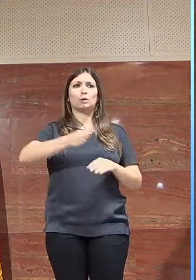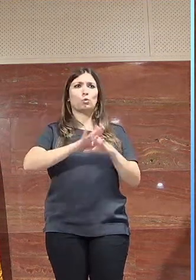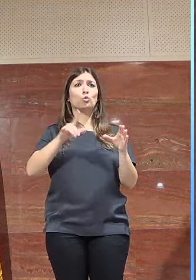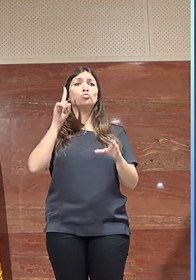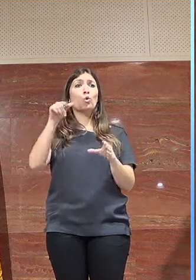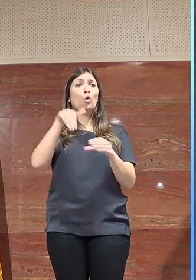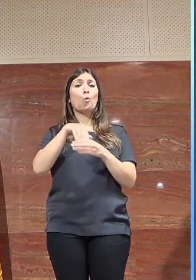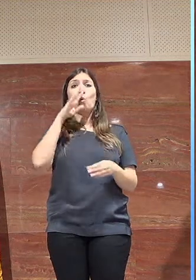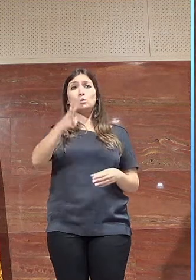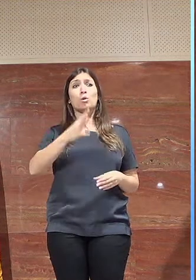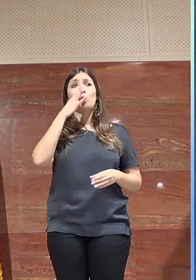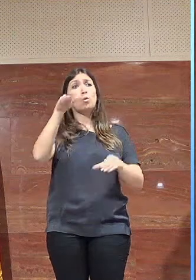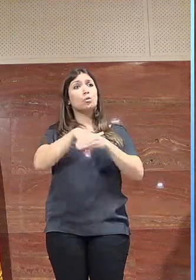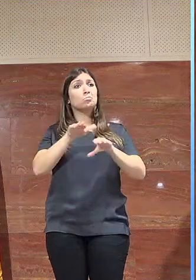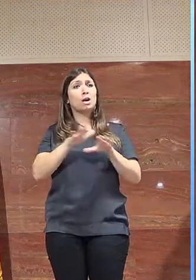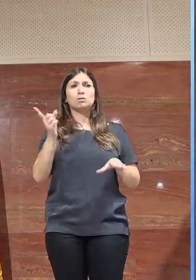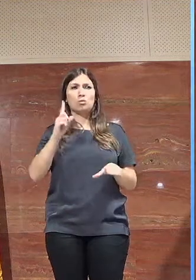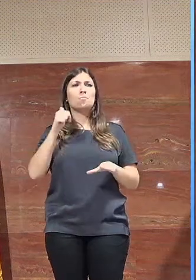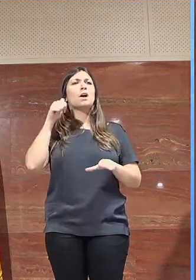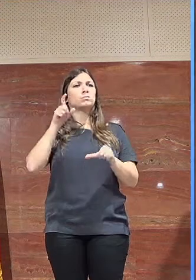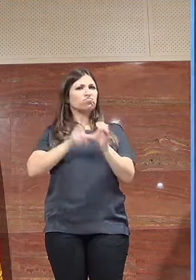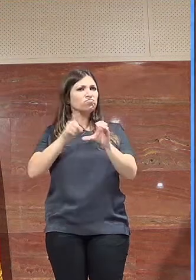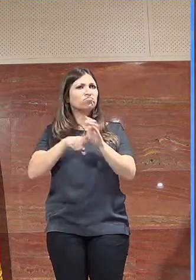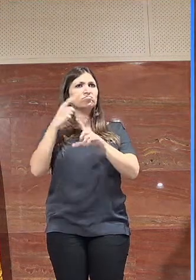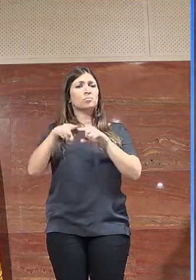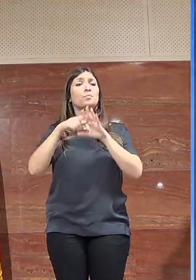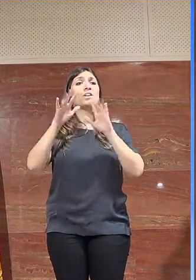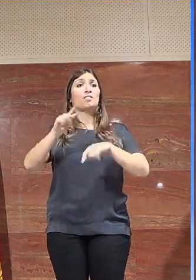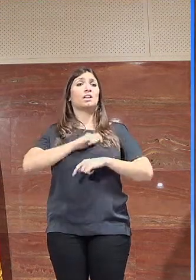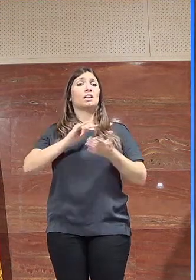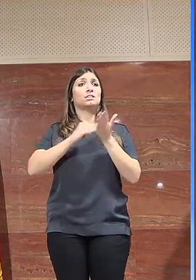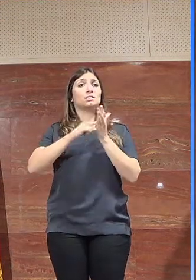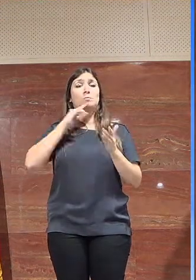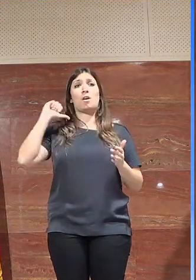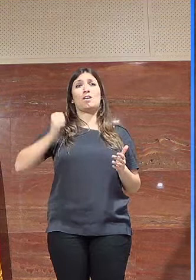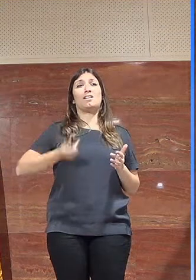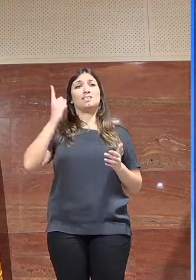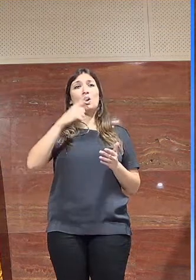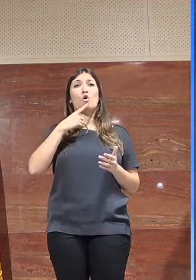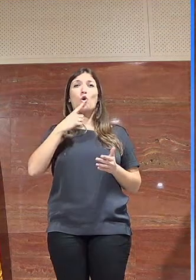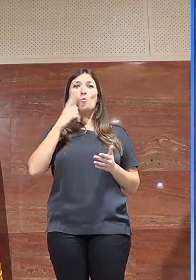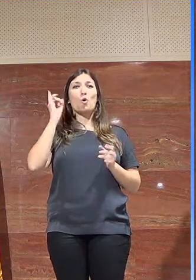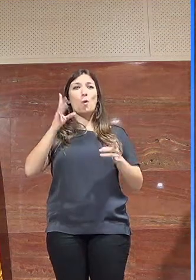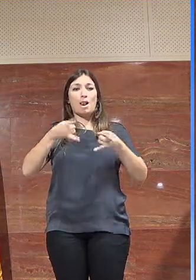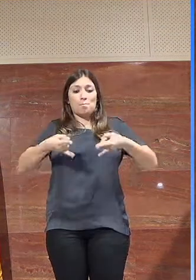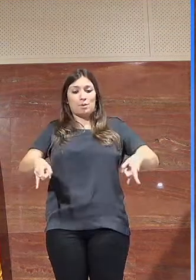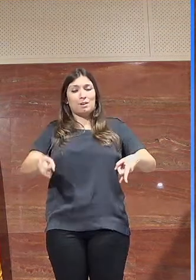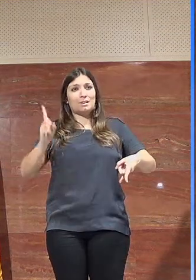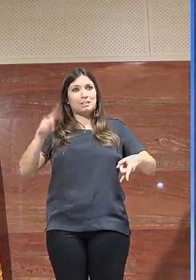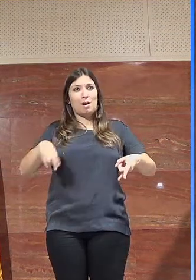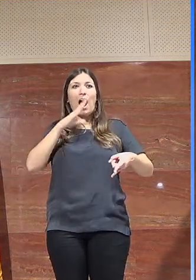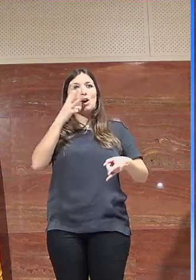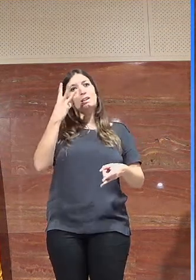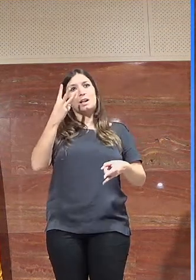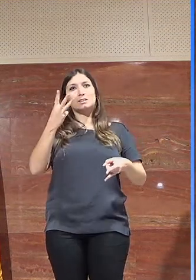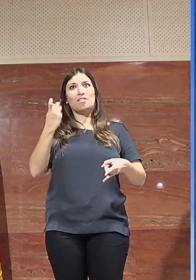votando cada 4 años, y que eso al final va a enriquecer al sistema. Es como la cuarta pata de la mesa que le da un poco más de estabilidad, ¿no? En definitiva,